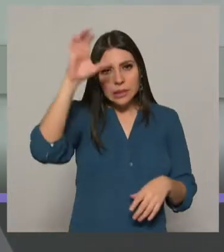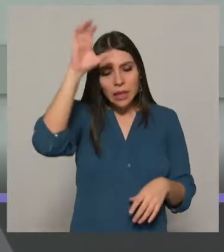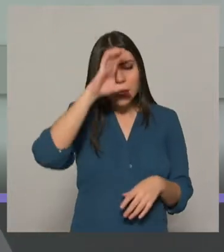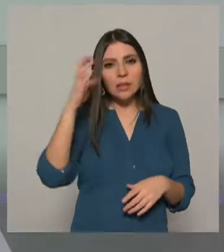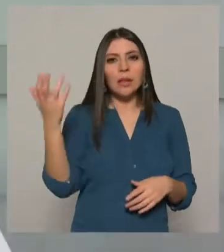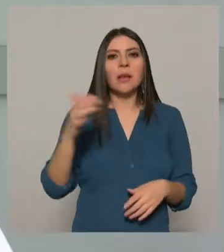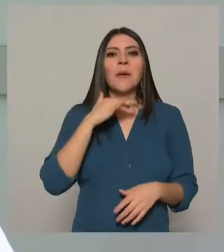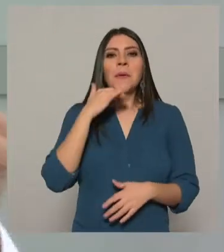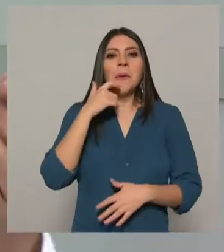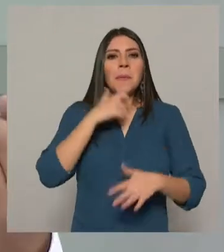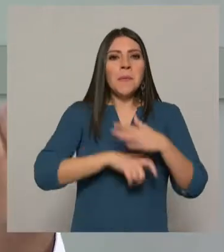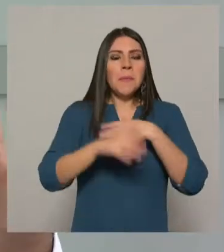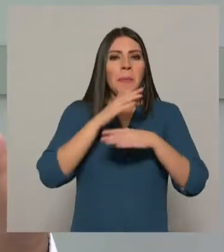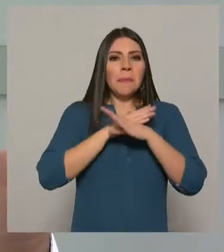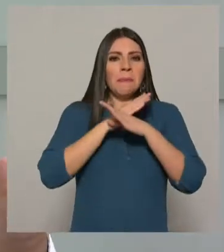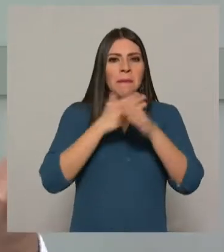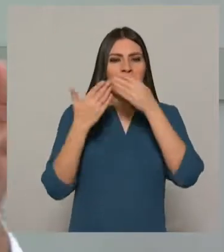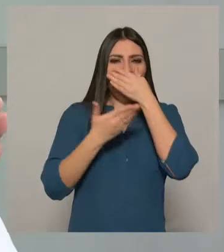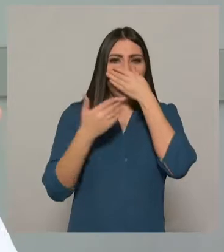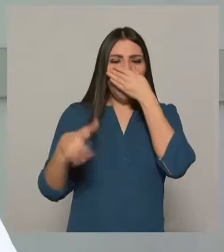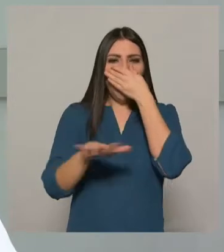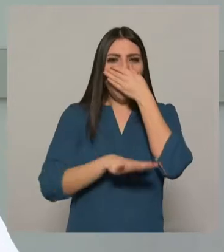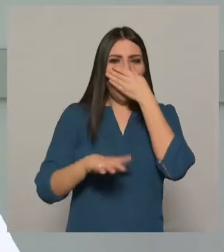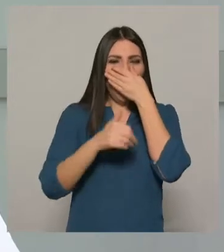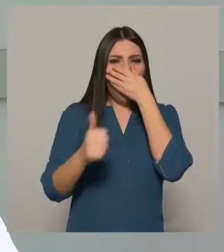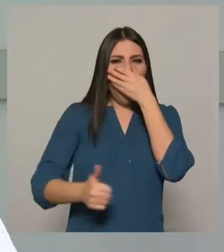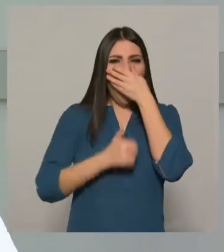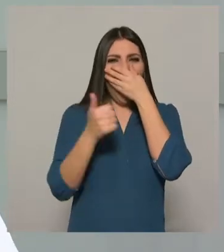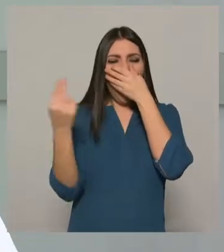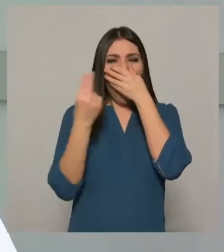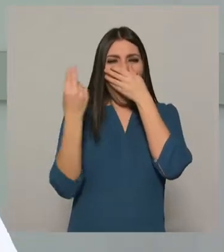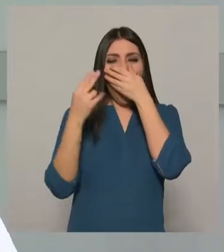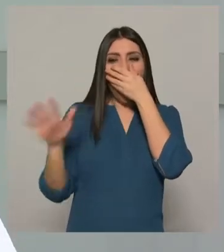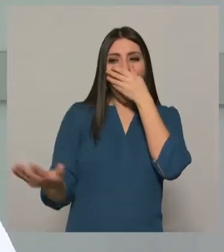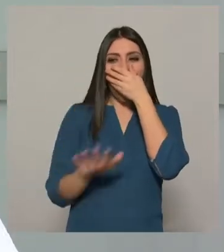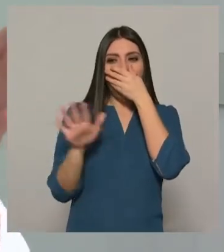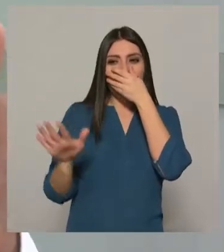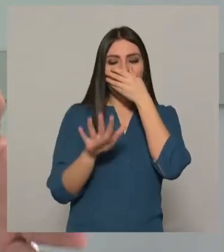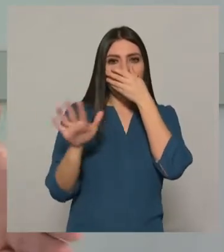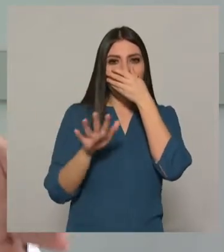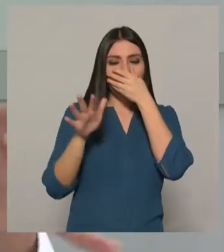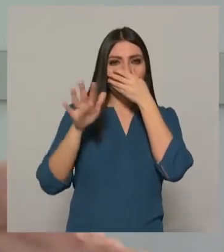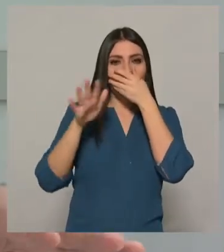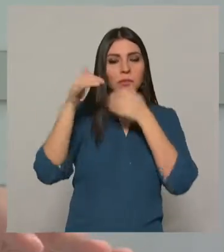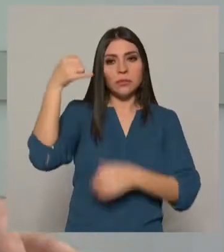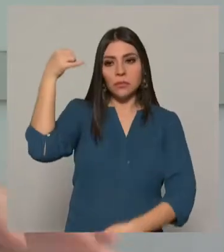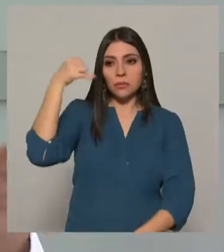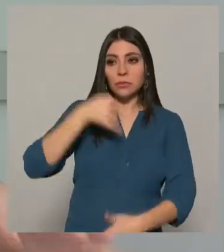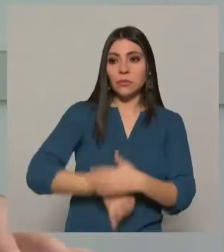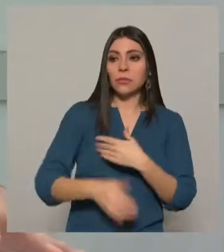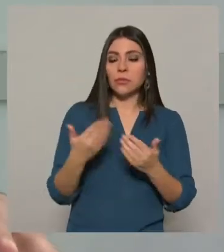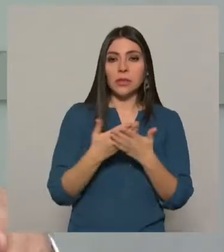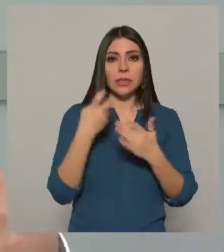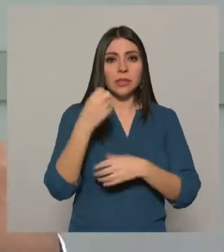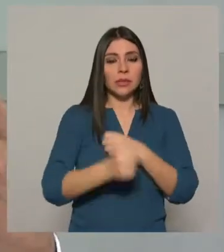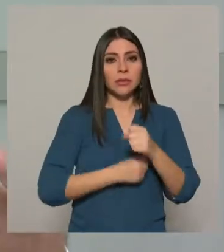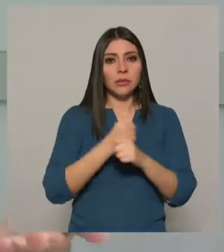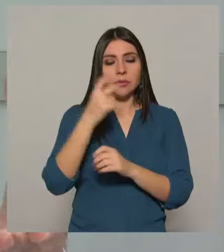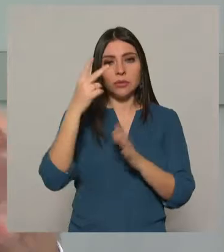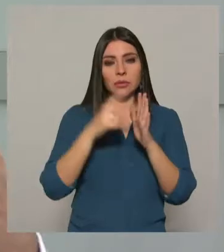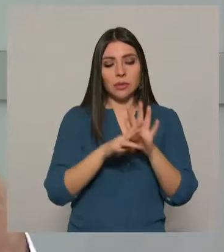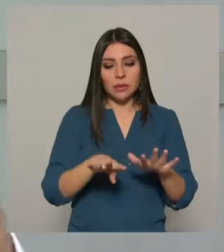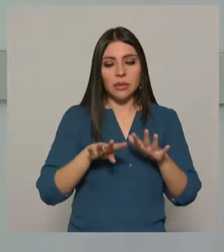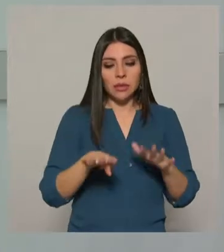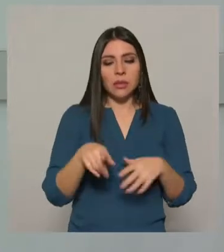modelo de ciudad que nosotros tenemos, por supuesto que requiere un proceso de transformación profunda. Durante este 2019 se han sentado las bases para